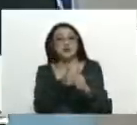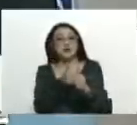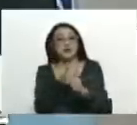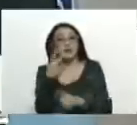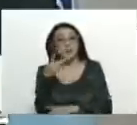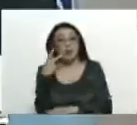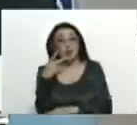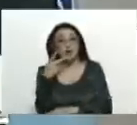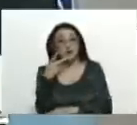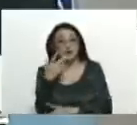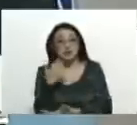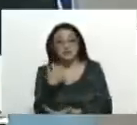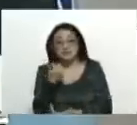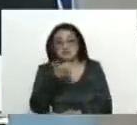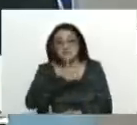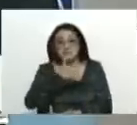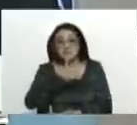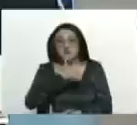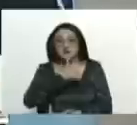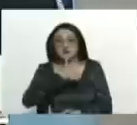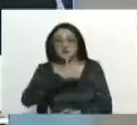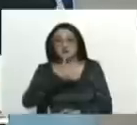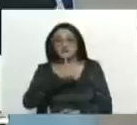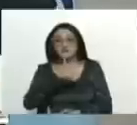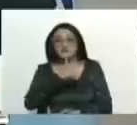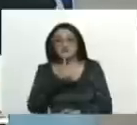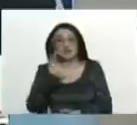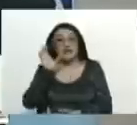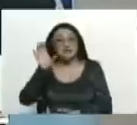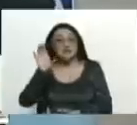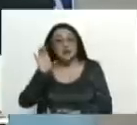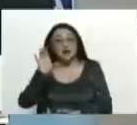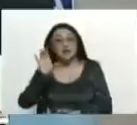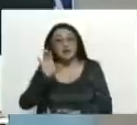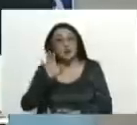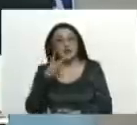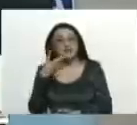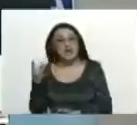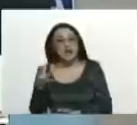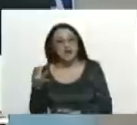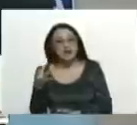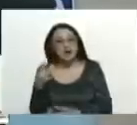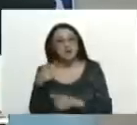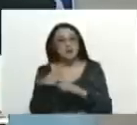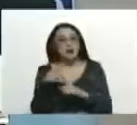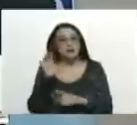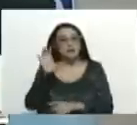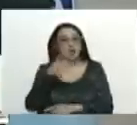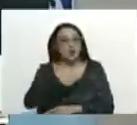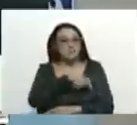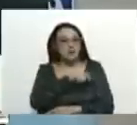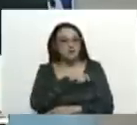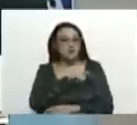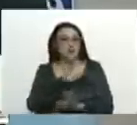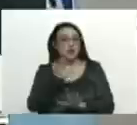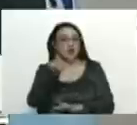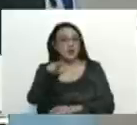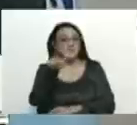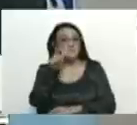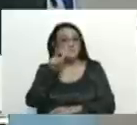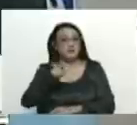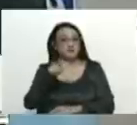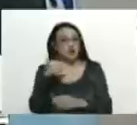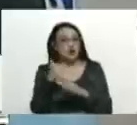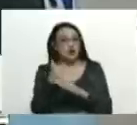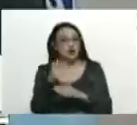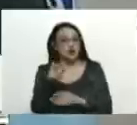si toleraría el estado italiano y el español que sujeto de